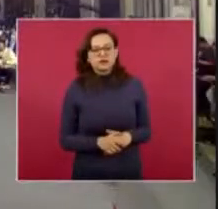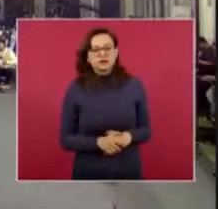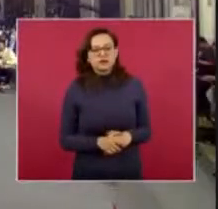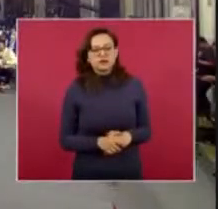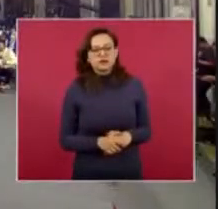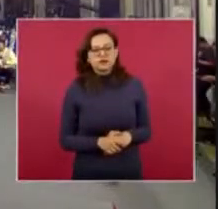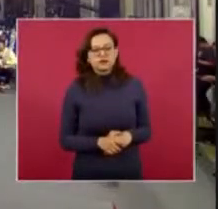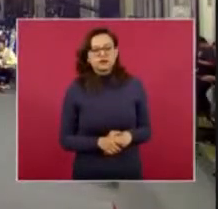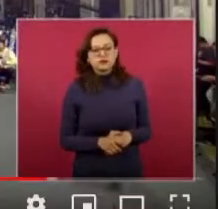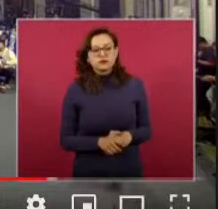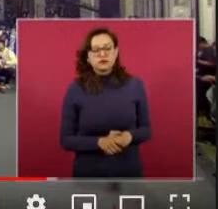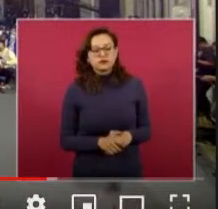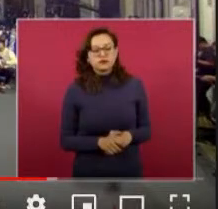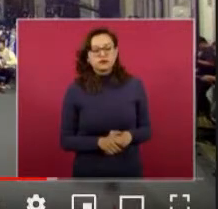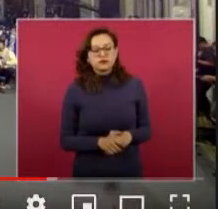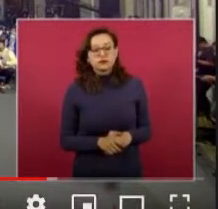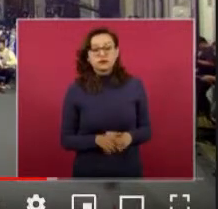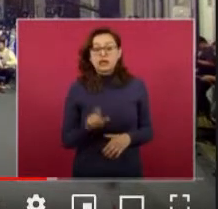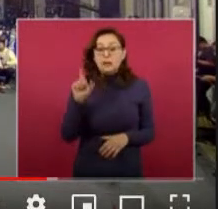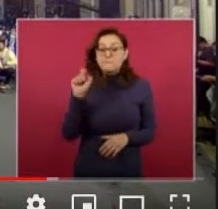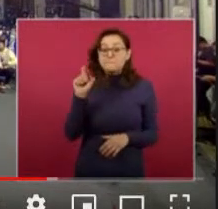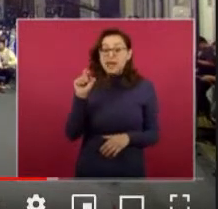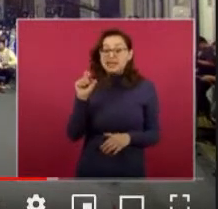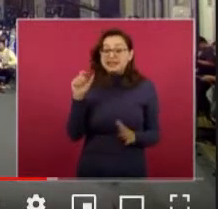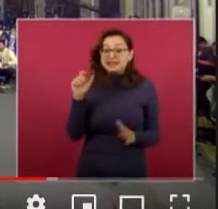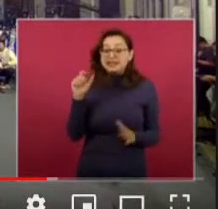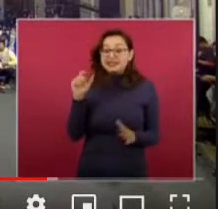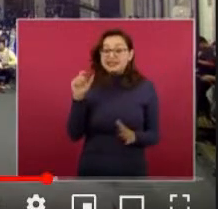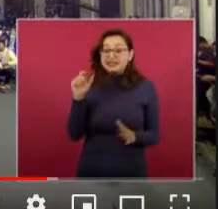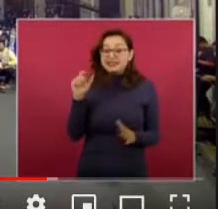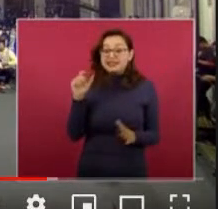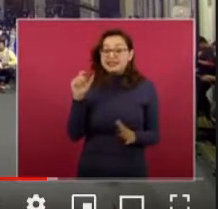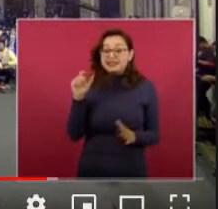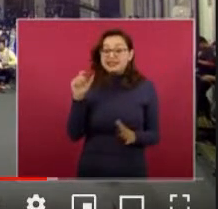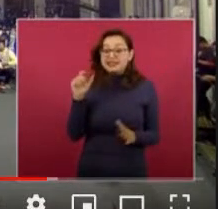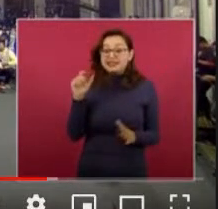cuanto 20 mil pesos la noche